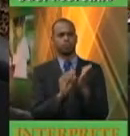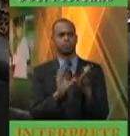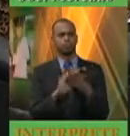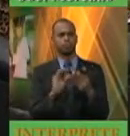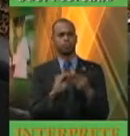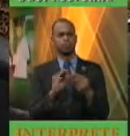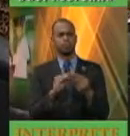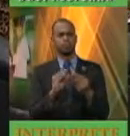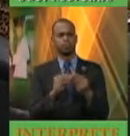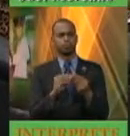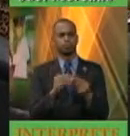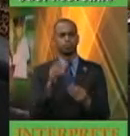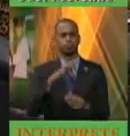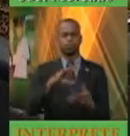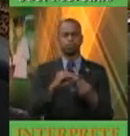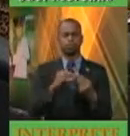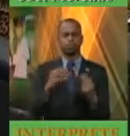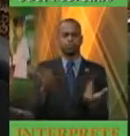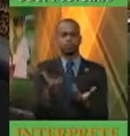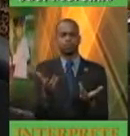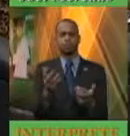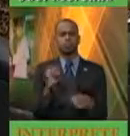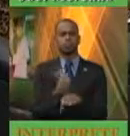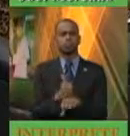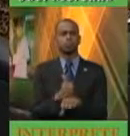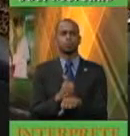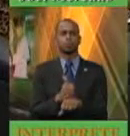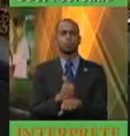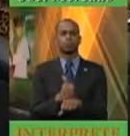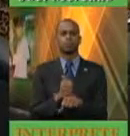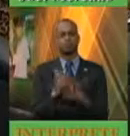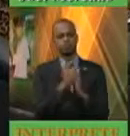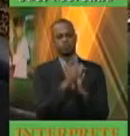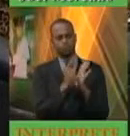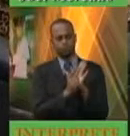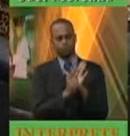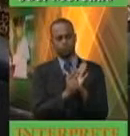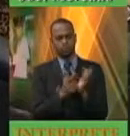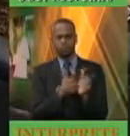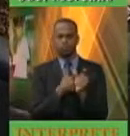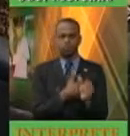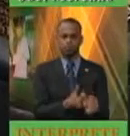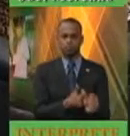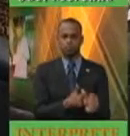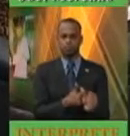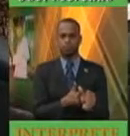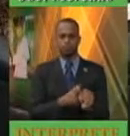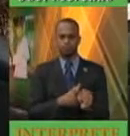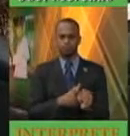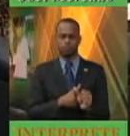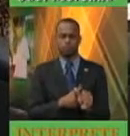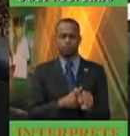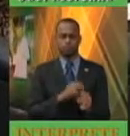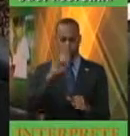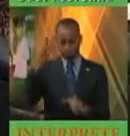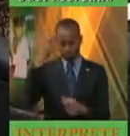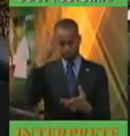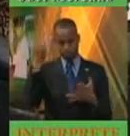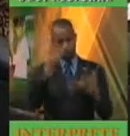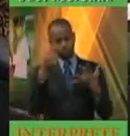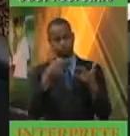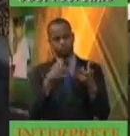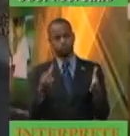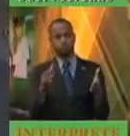los políticos? El acuerdo relativamente lo que establece es el cumplimiento de la ley, que se realicen políticas